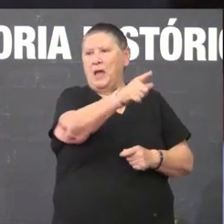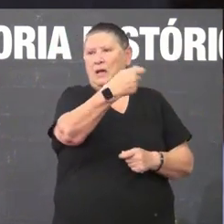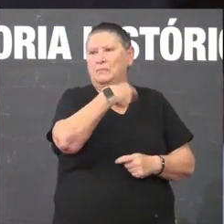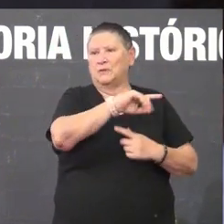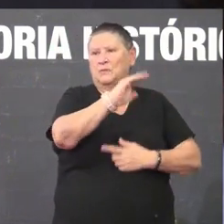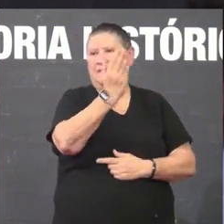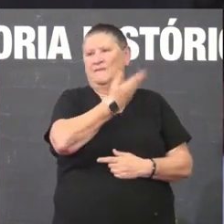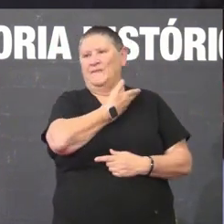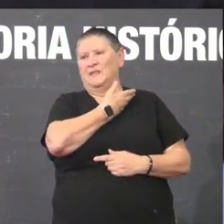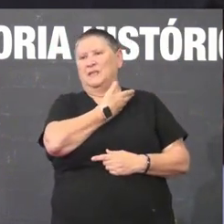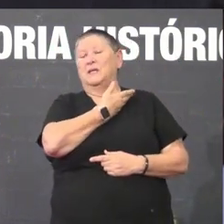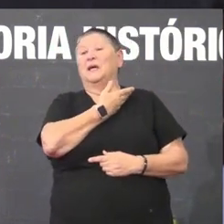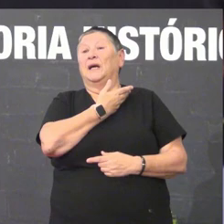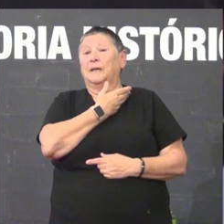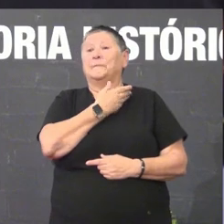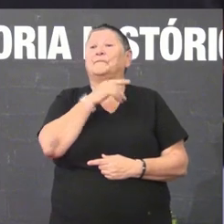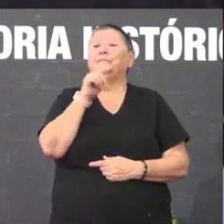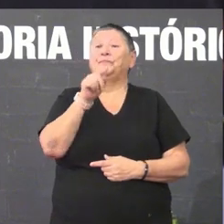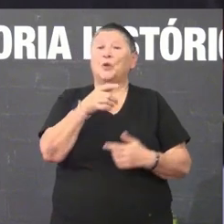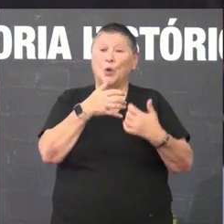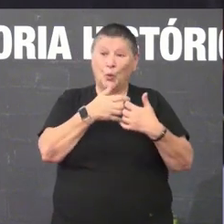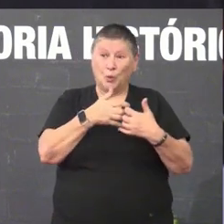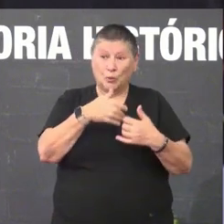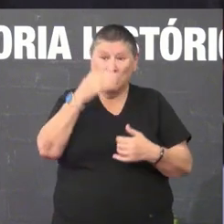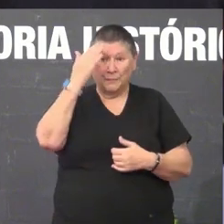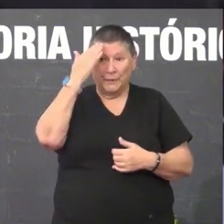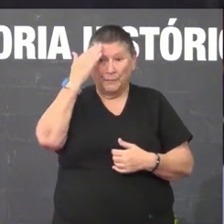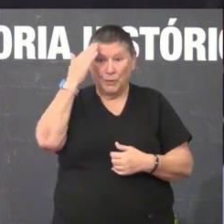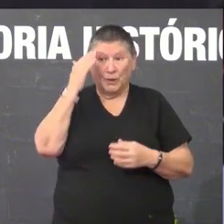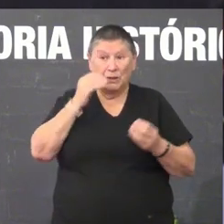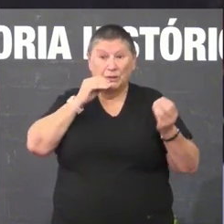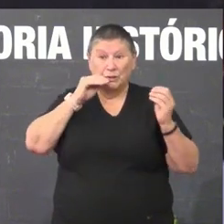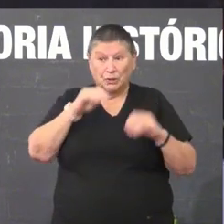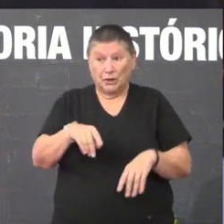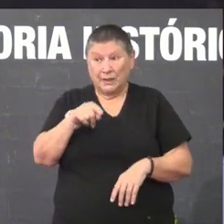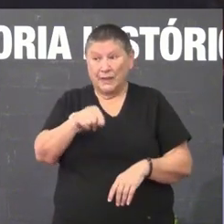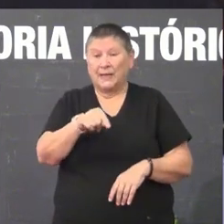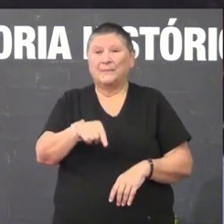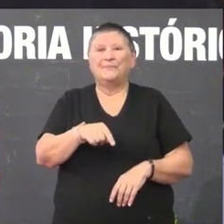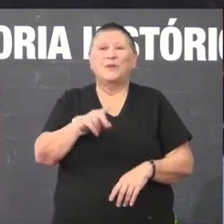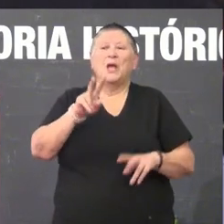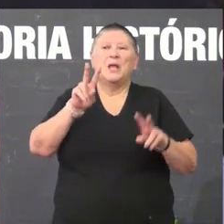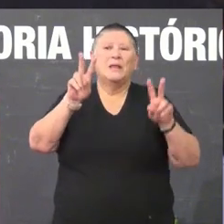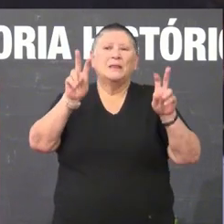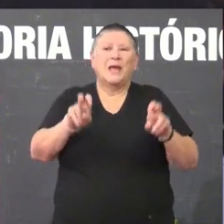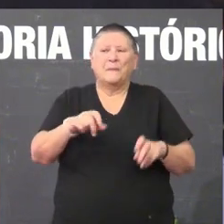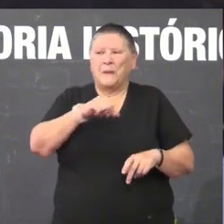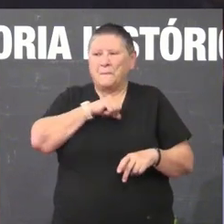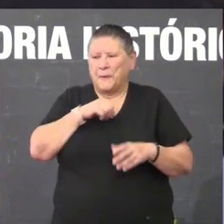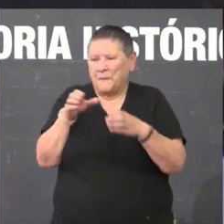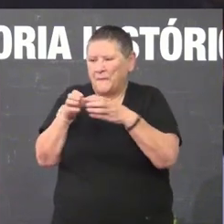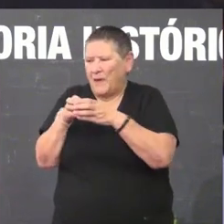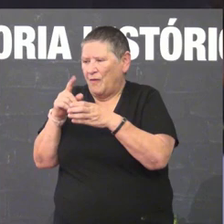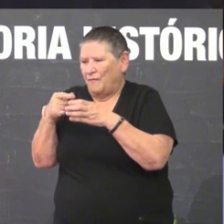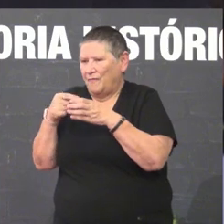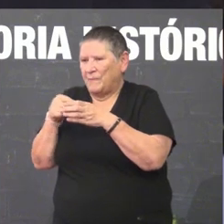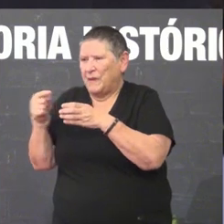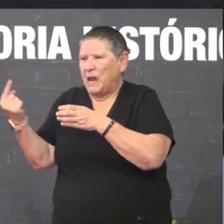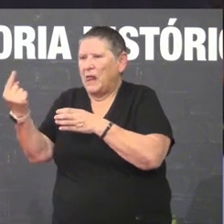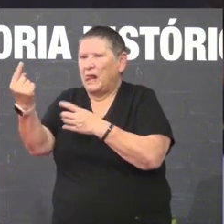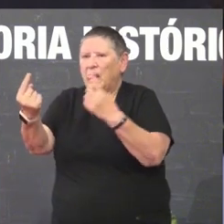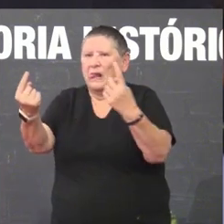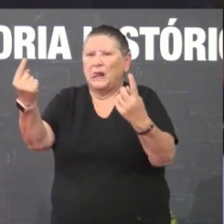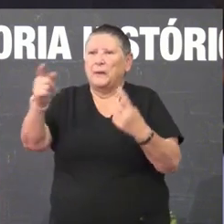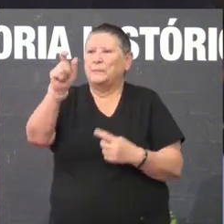la lucha por la memoria histórica No es eso no es solo eso al menos no es una cuestión Privada de algunas familias o de algunas personas es